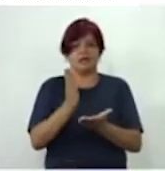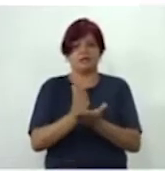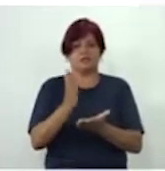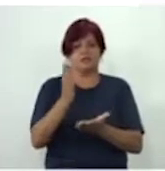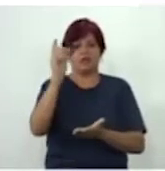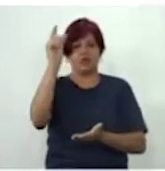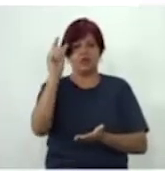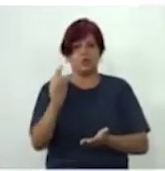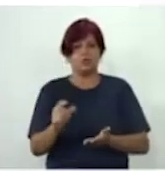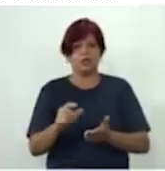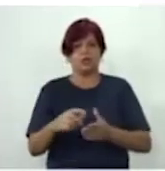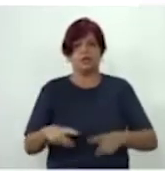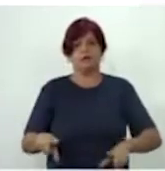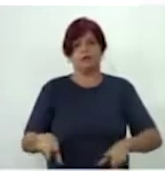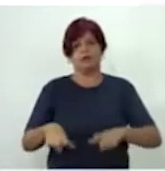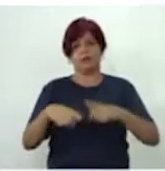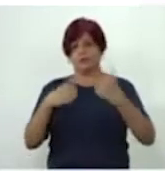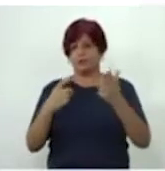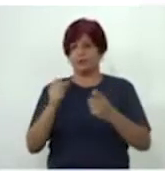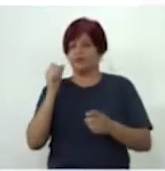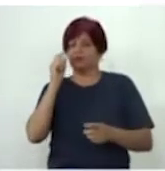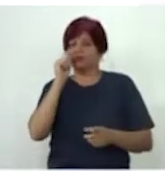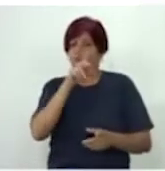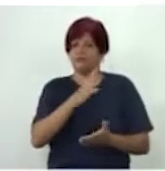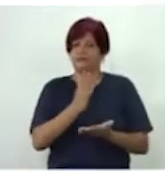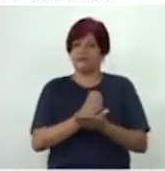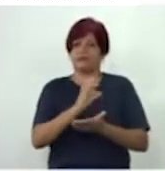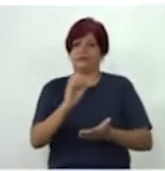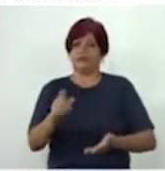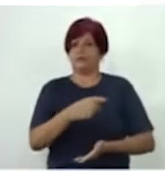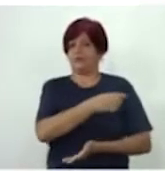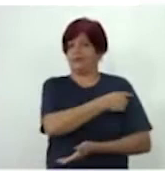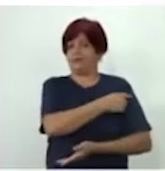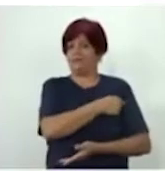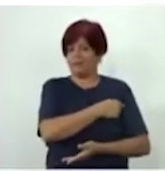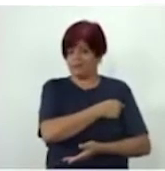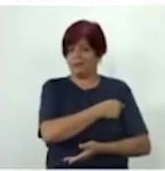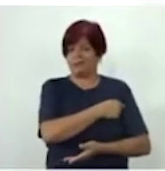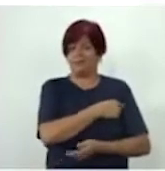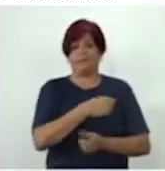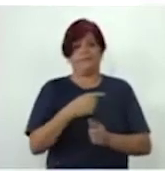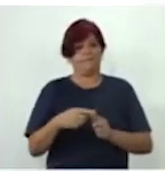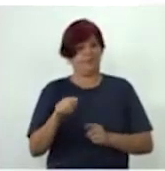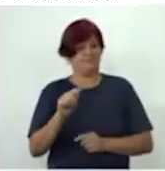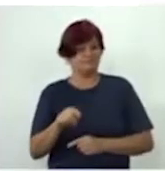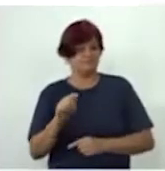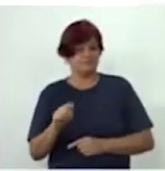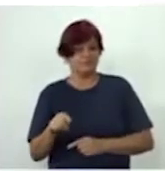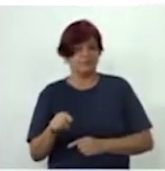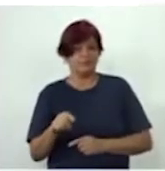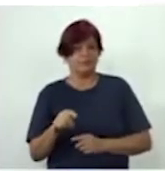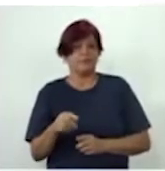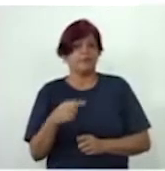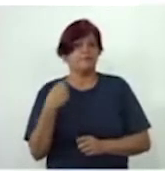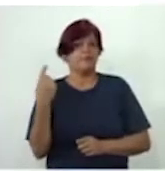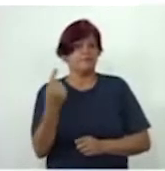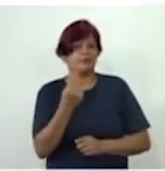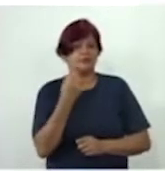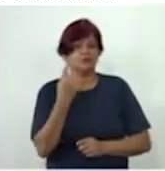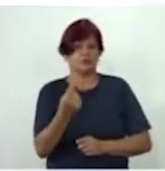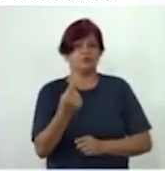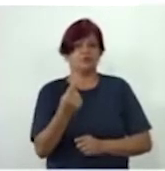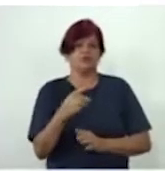y el cumplimiento del fin de la escuela primaria. Sin embargo, en este caso vamos a particularizar